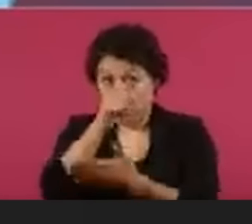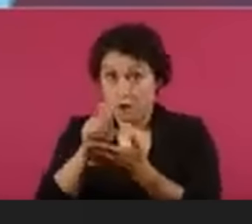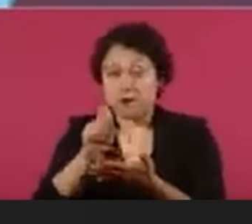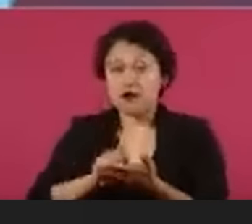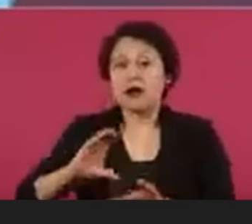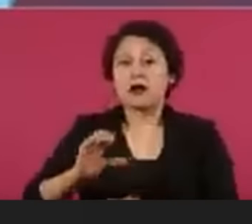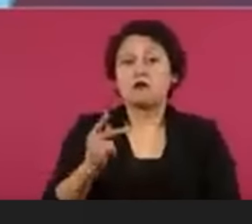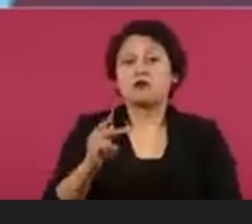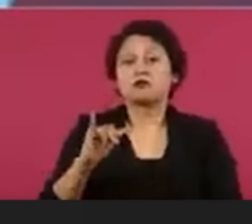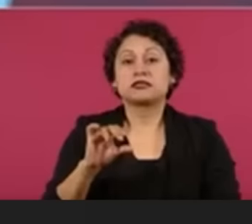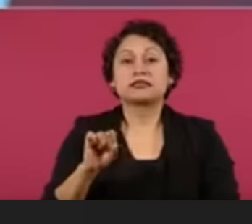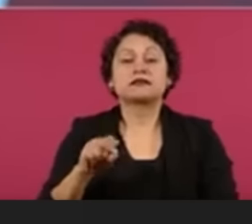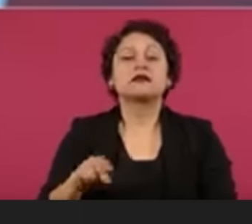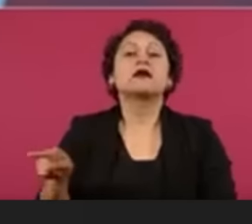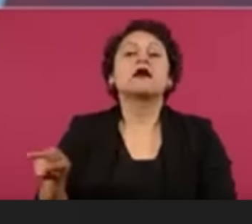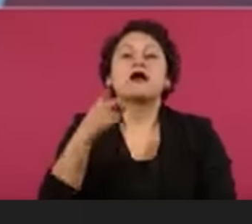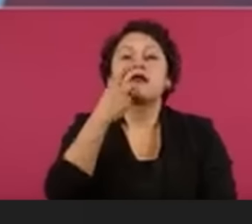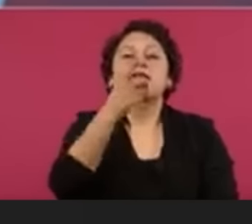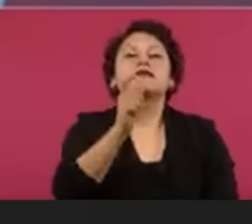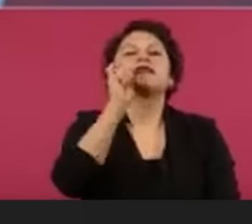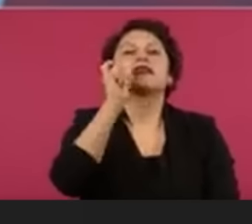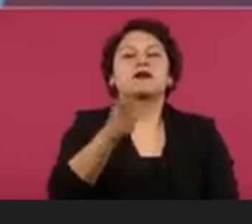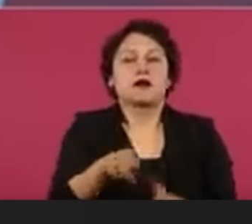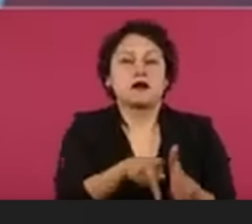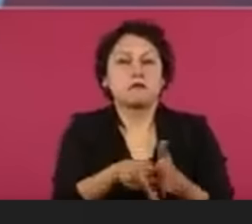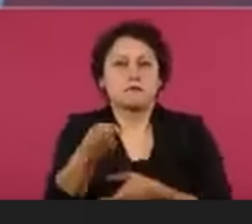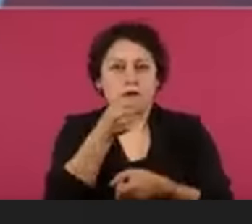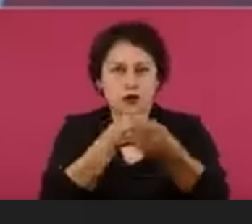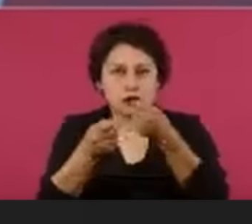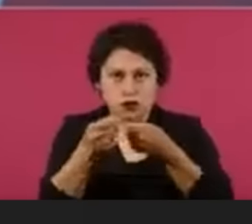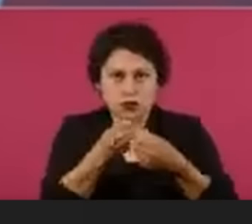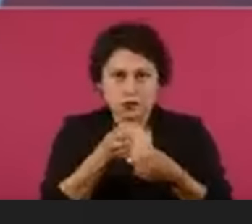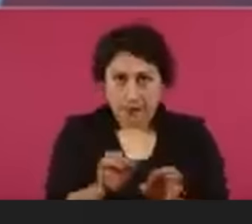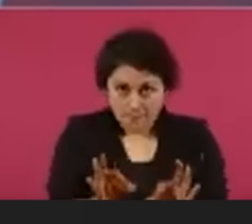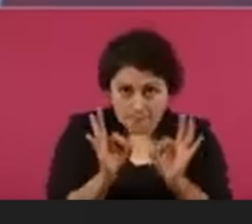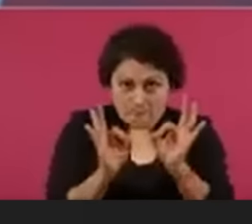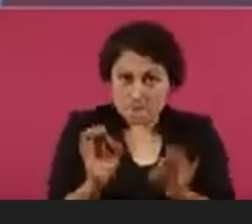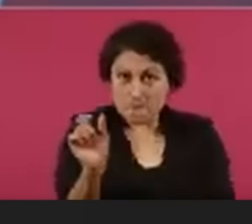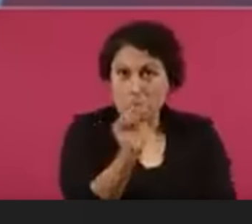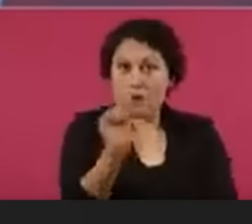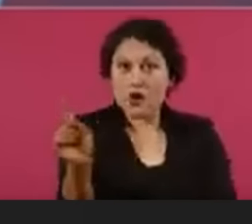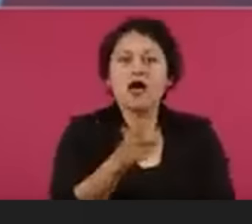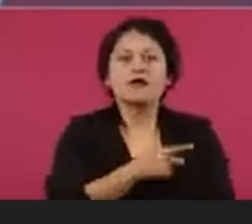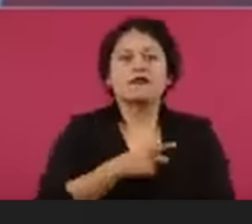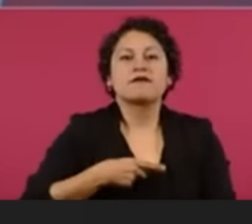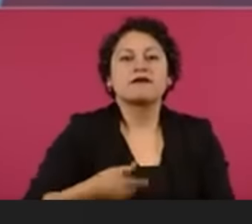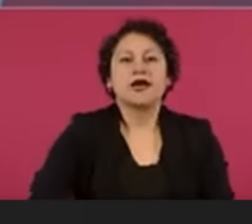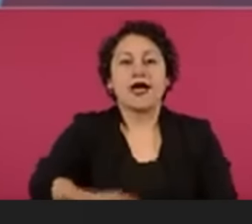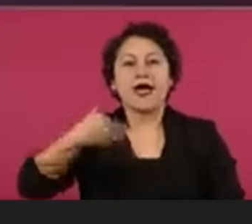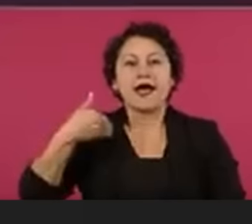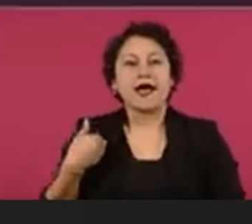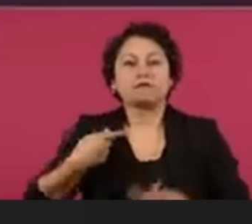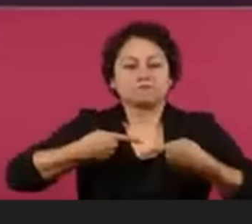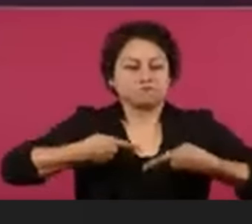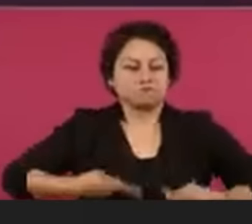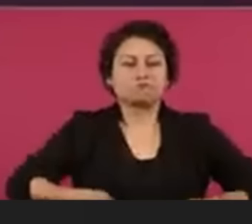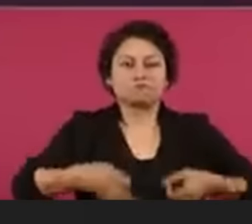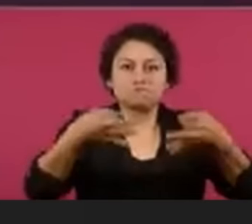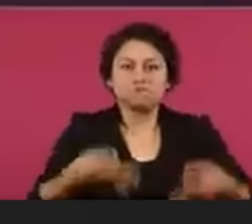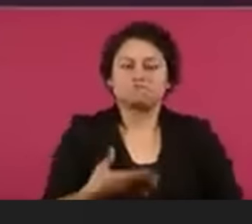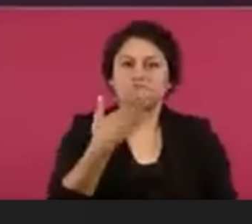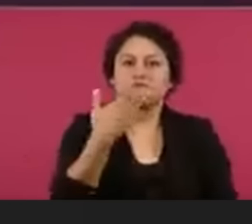buenos periodistas hay que ser, primero, buenas personas. Y señalaba que los cínicos,